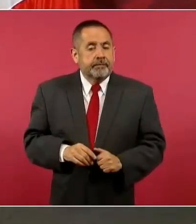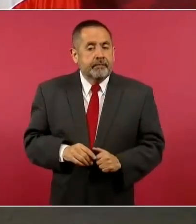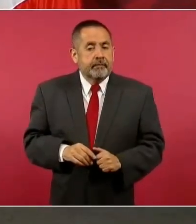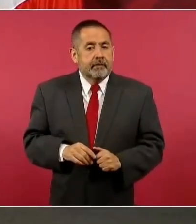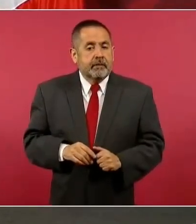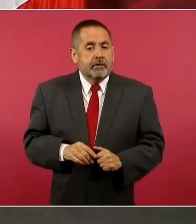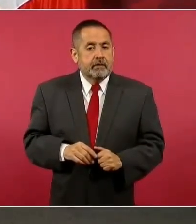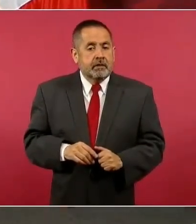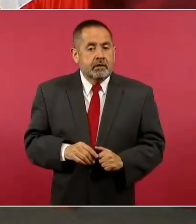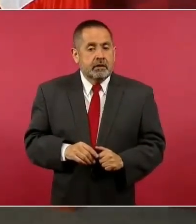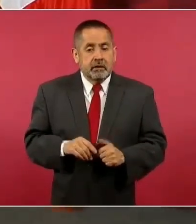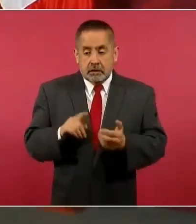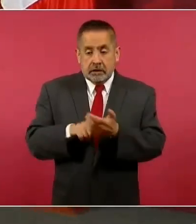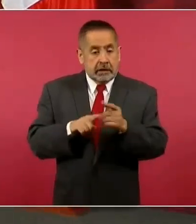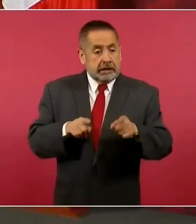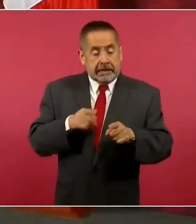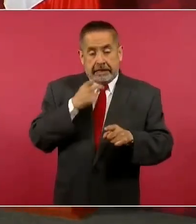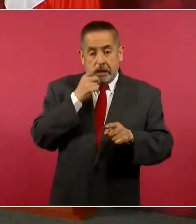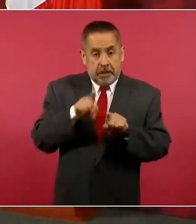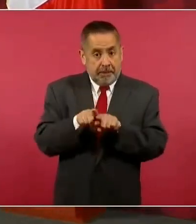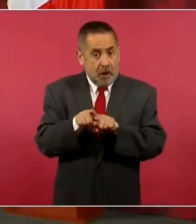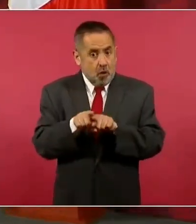de que el gobierno va a rescatar